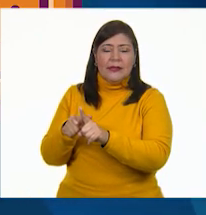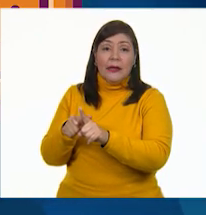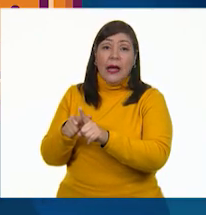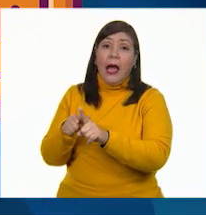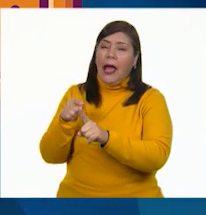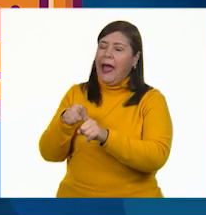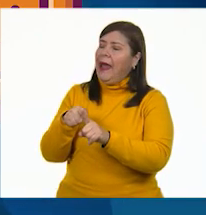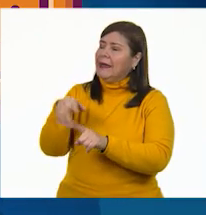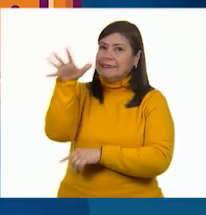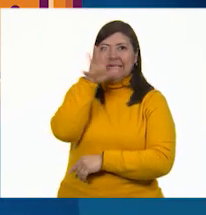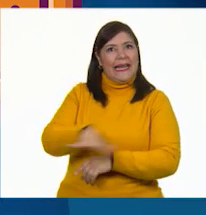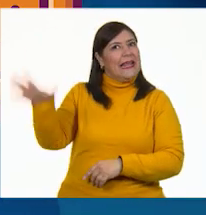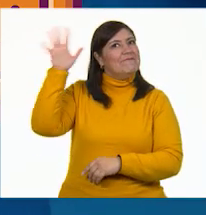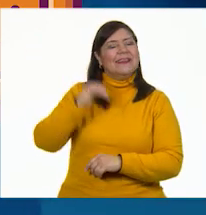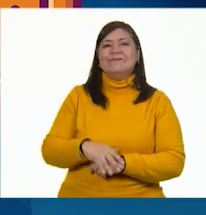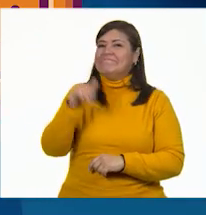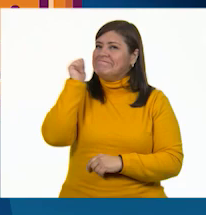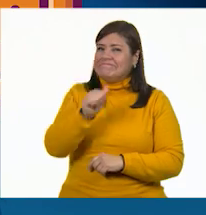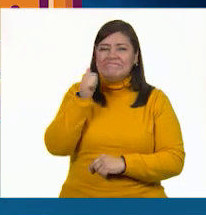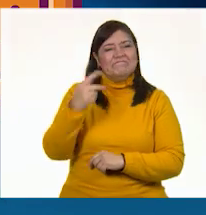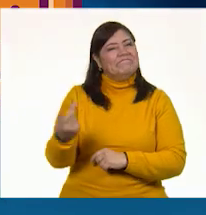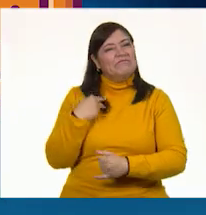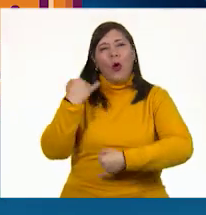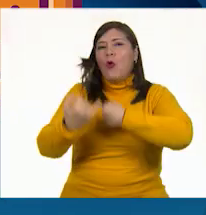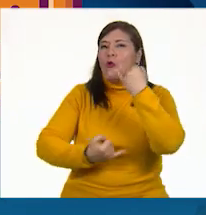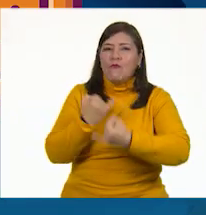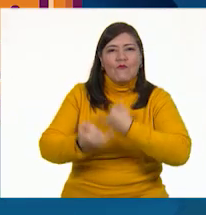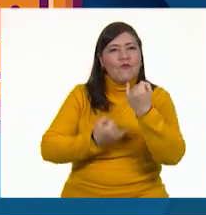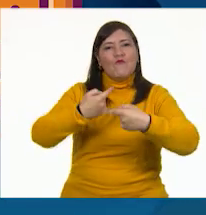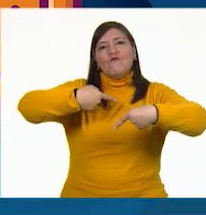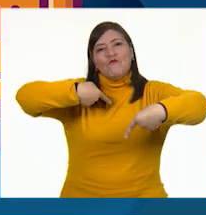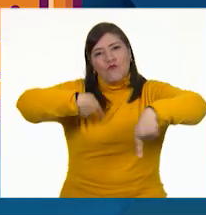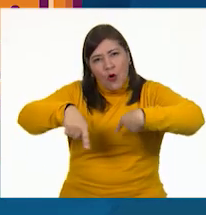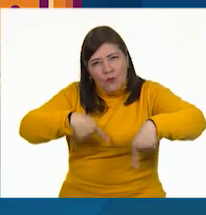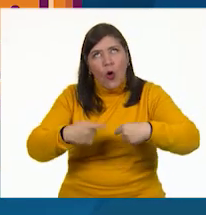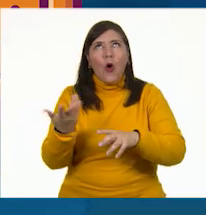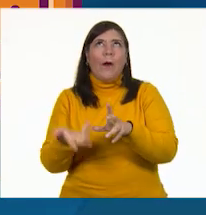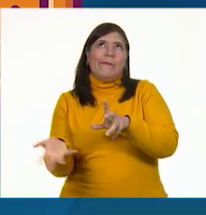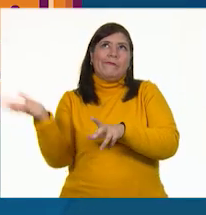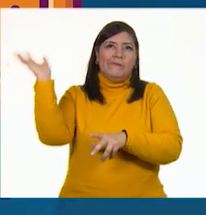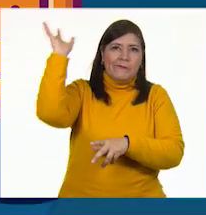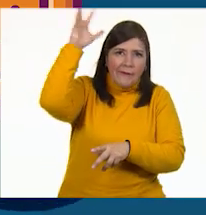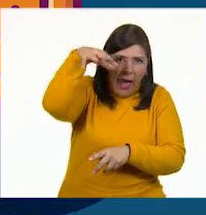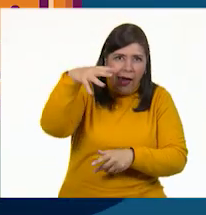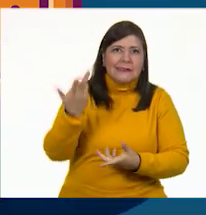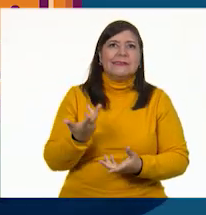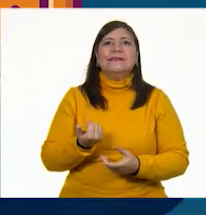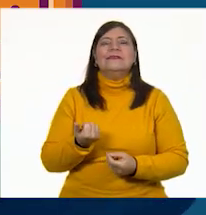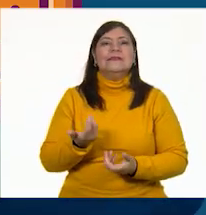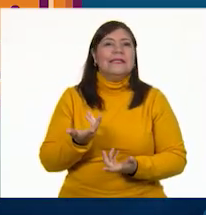Es increíble. Jugamos todo el día fútbol y básquet y...